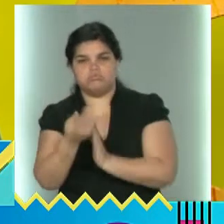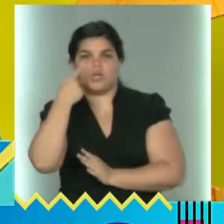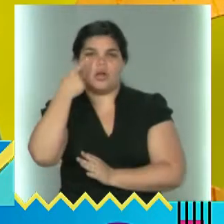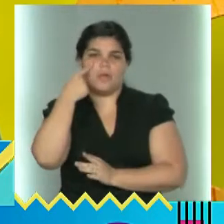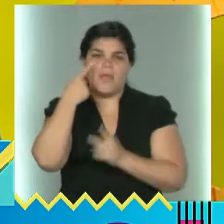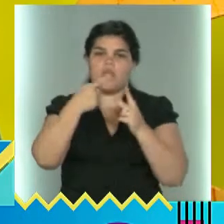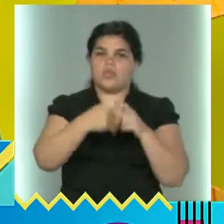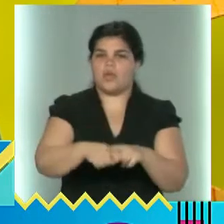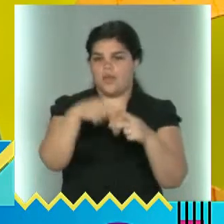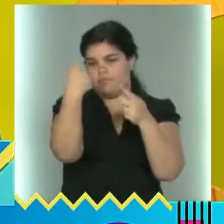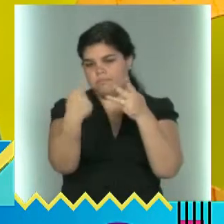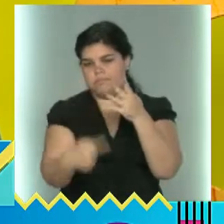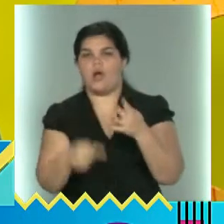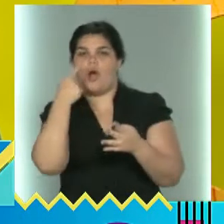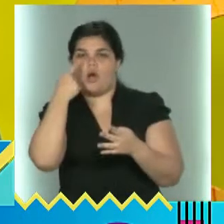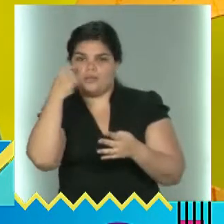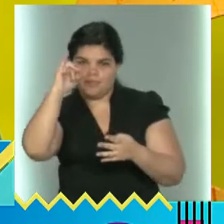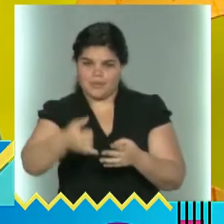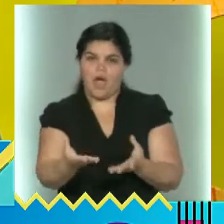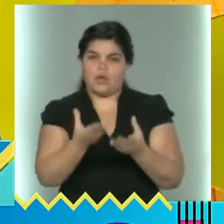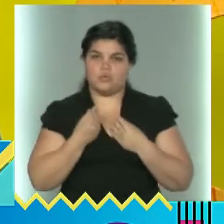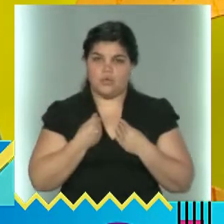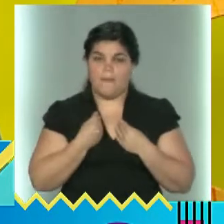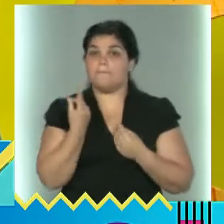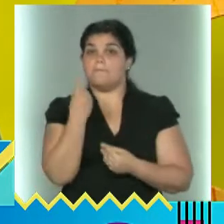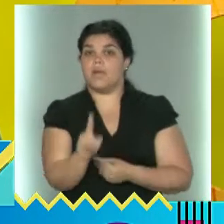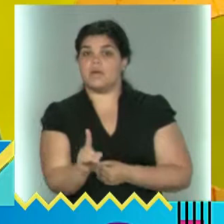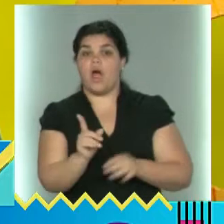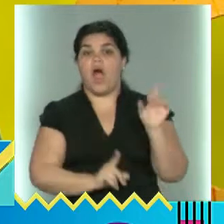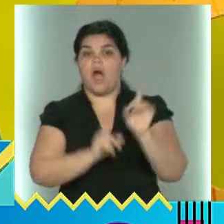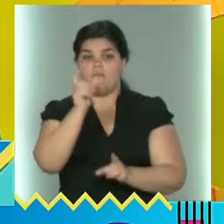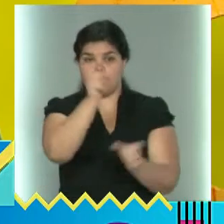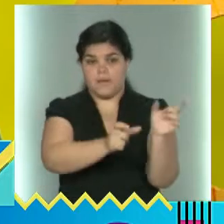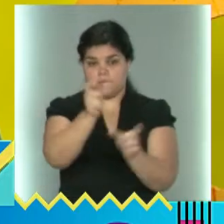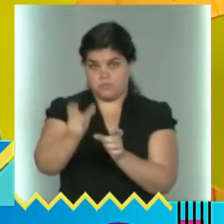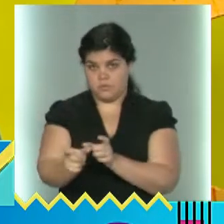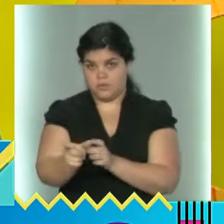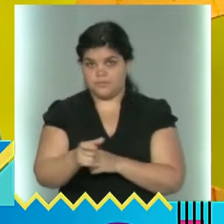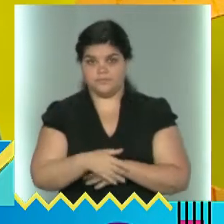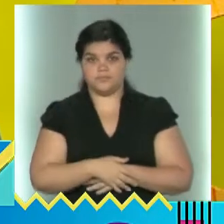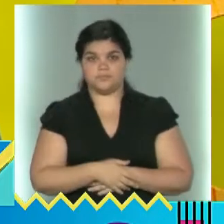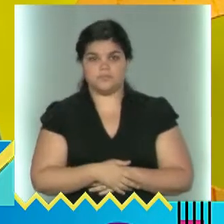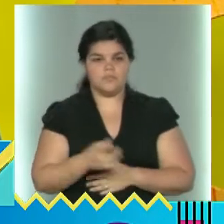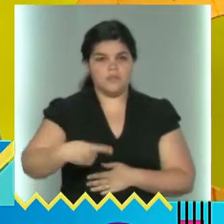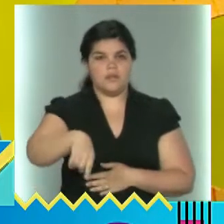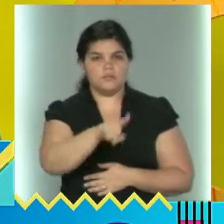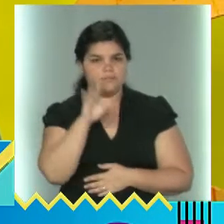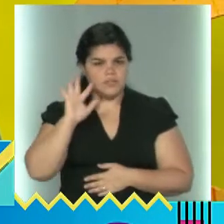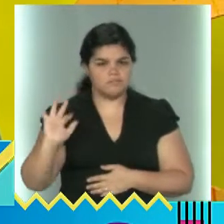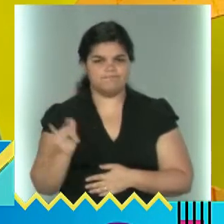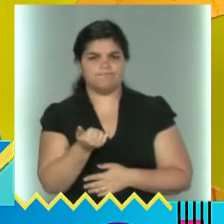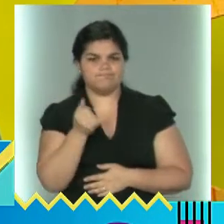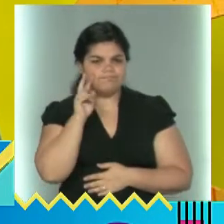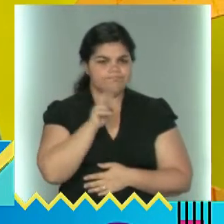técnica, pero hay que tener en cuenta que normalmente cuando una persona busca o ve una